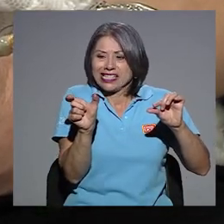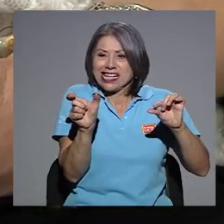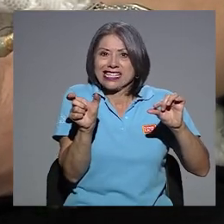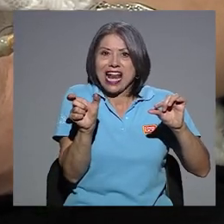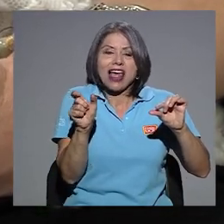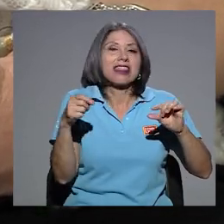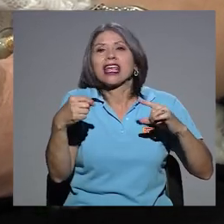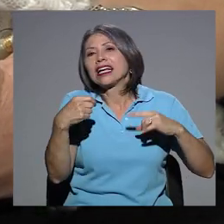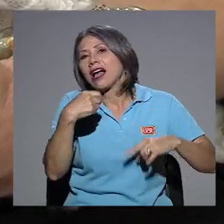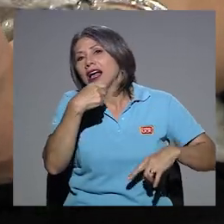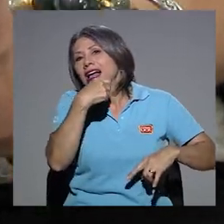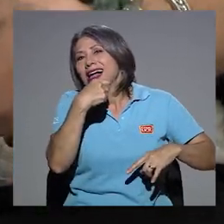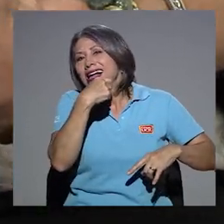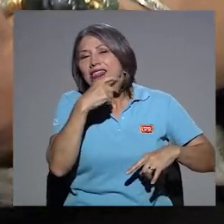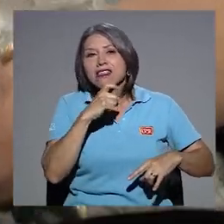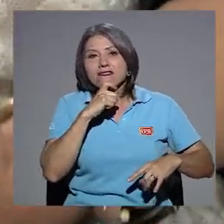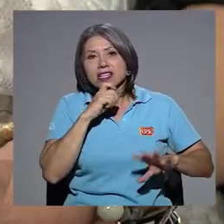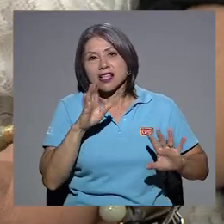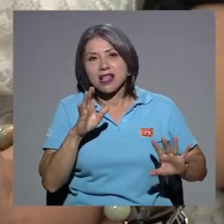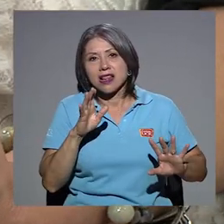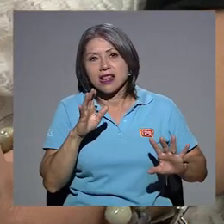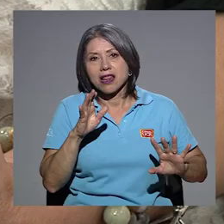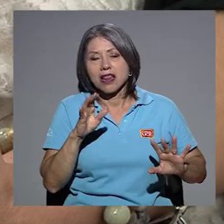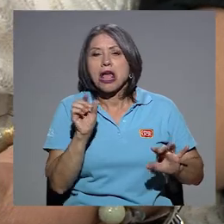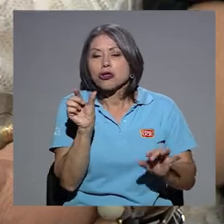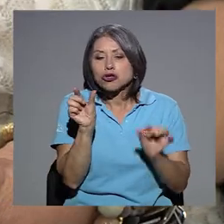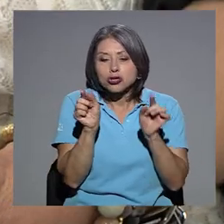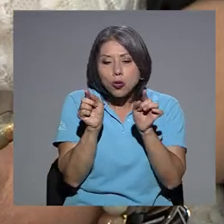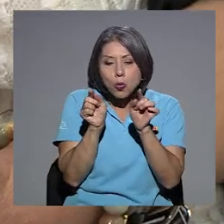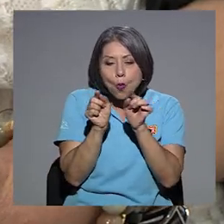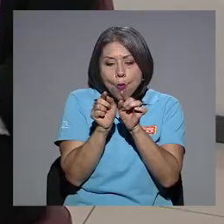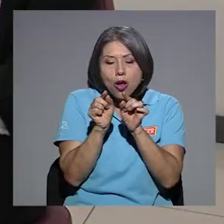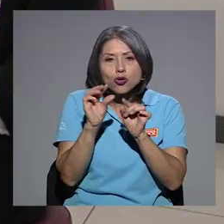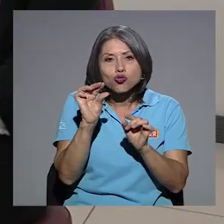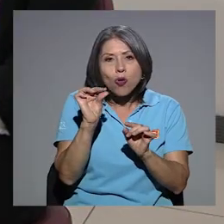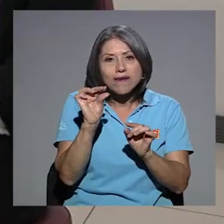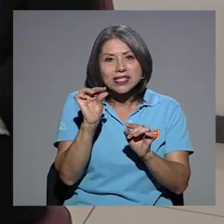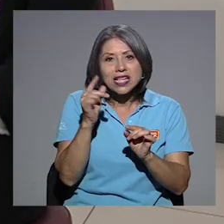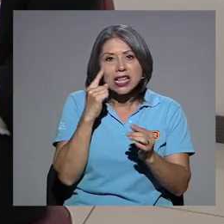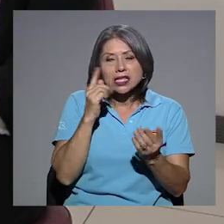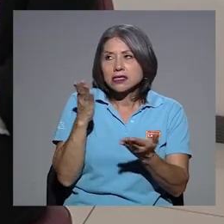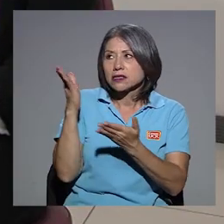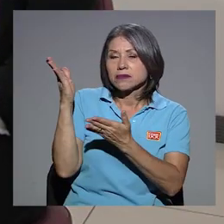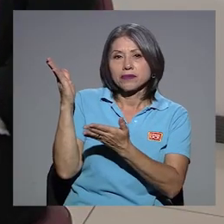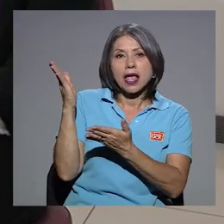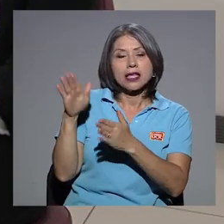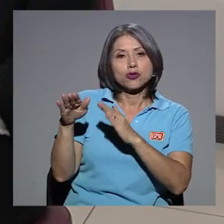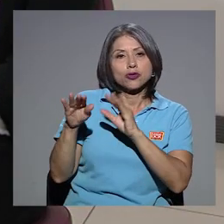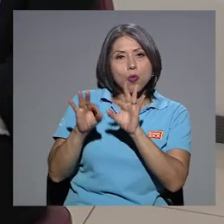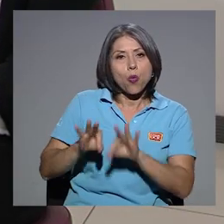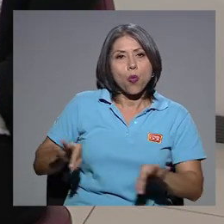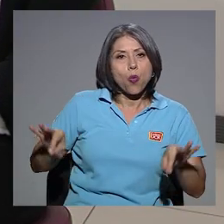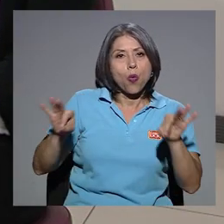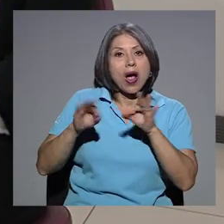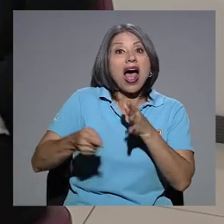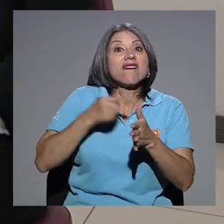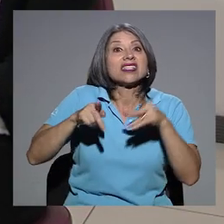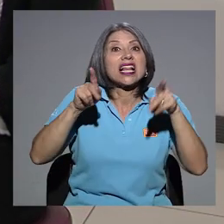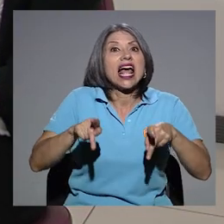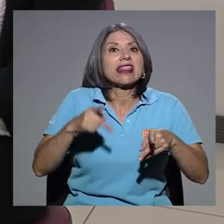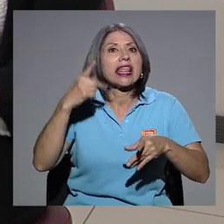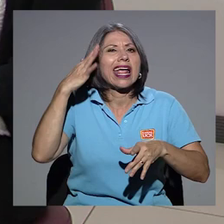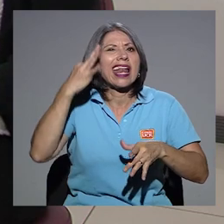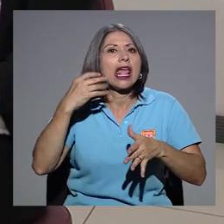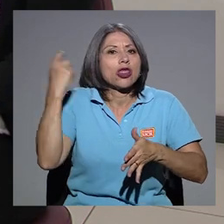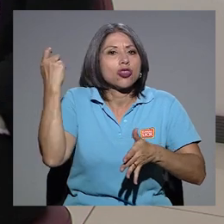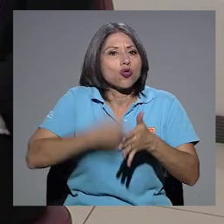llegar con él a ciertas zonas. Entonces, una cabeza compacta y cerdas suavecitas. Eso es básico. A veces la gente cree que entre más